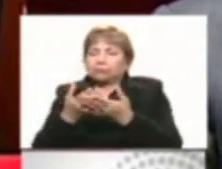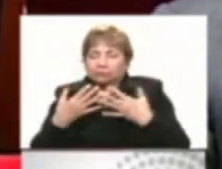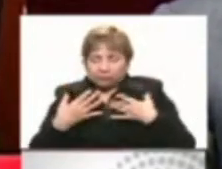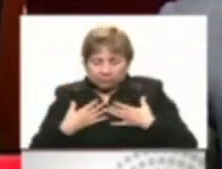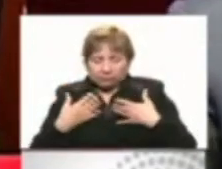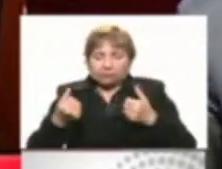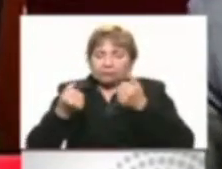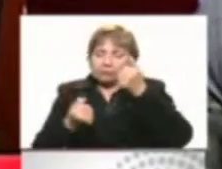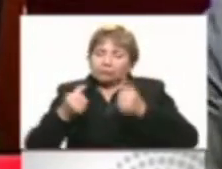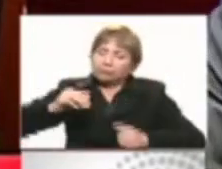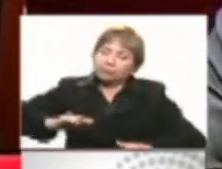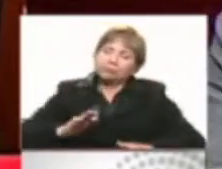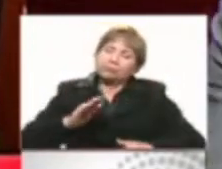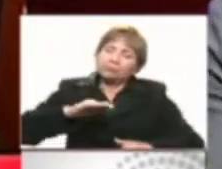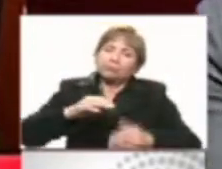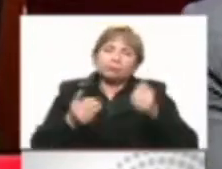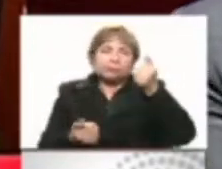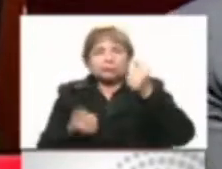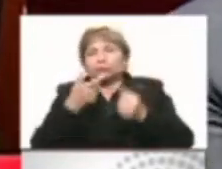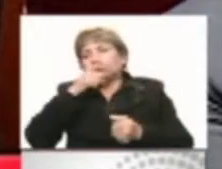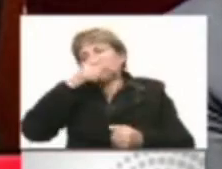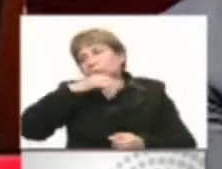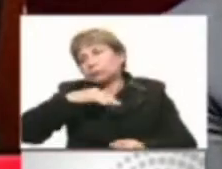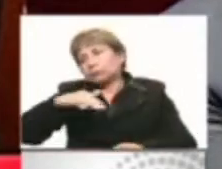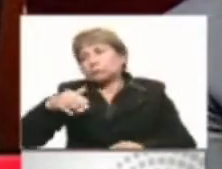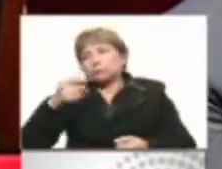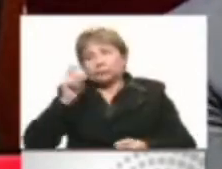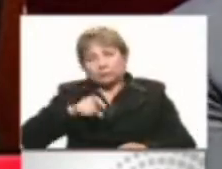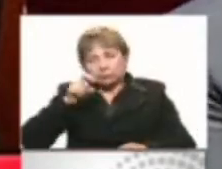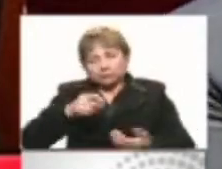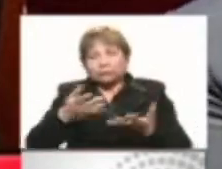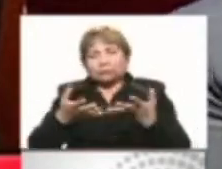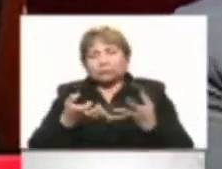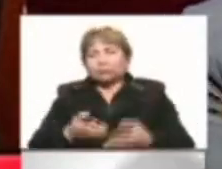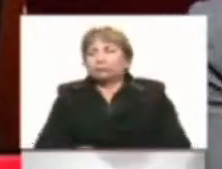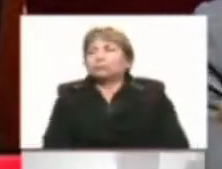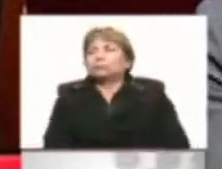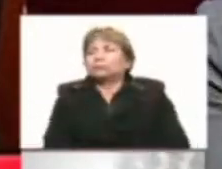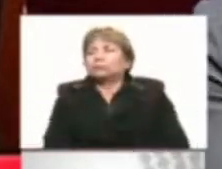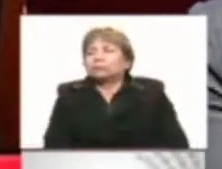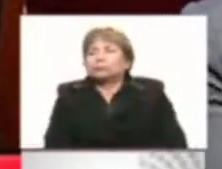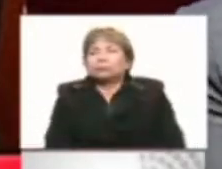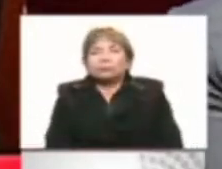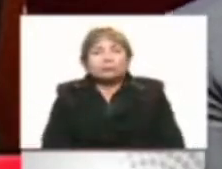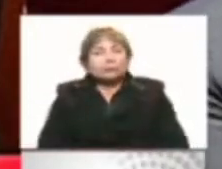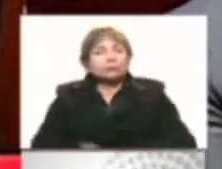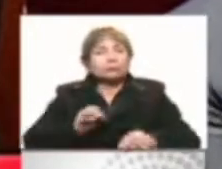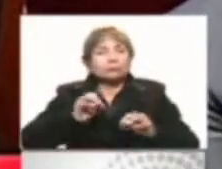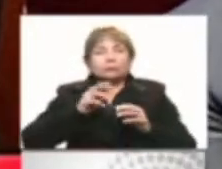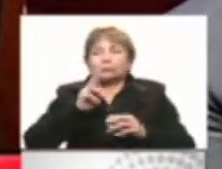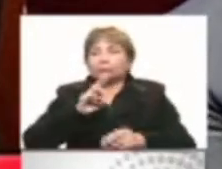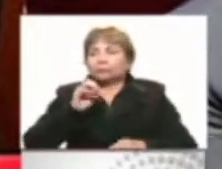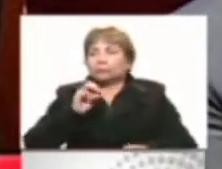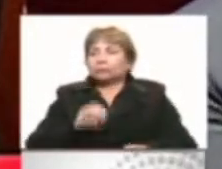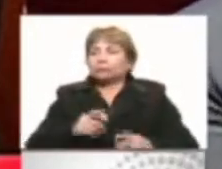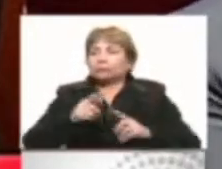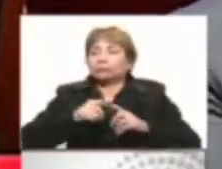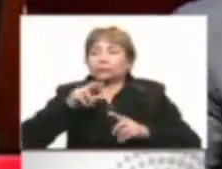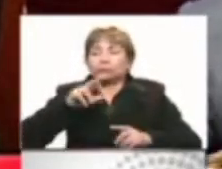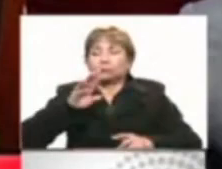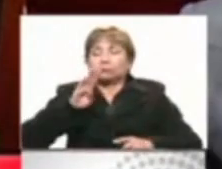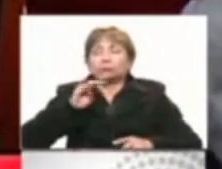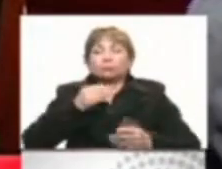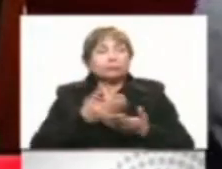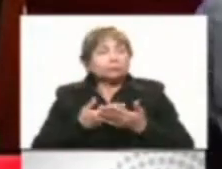salud, para las carreteras, para el agua potable, para las irrigaciones. Para eso queremos una reforma tributaria. Y